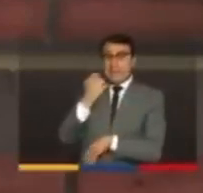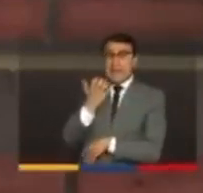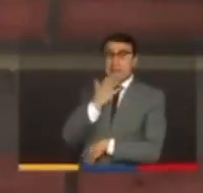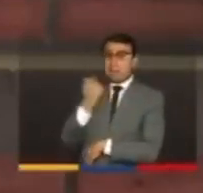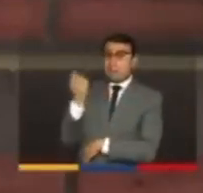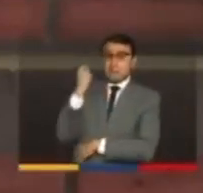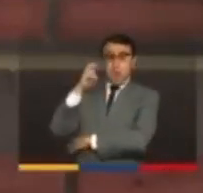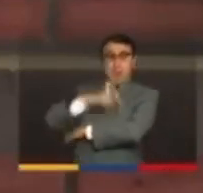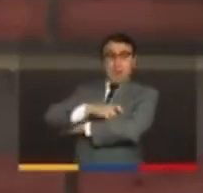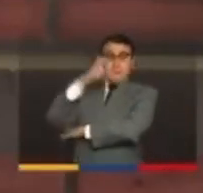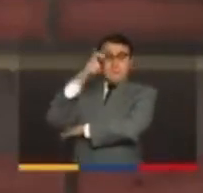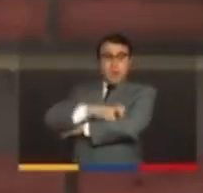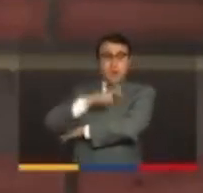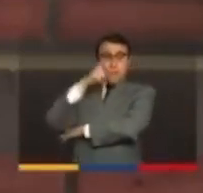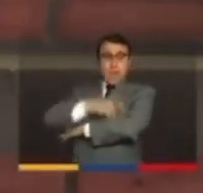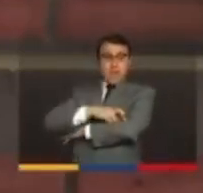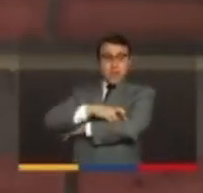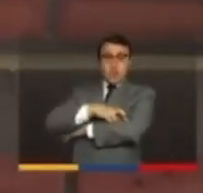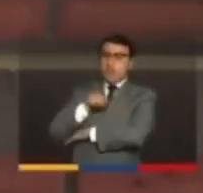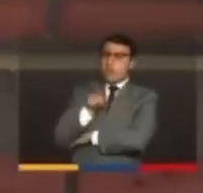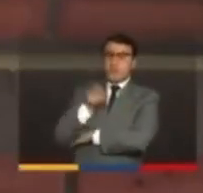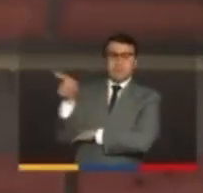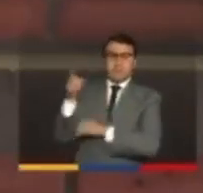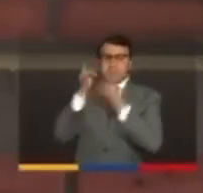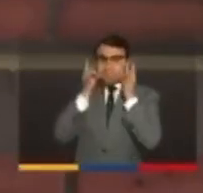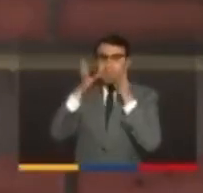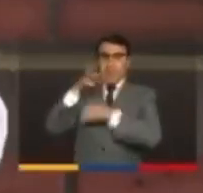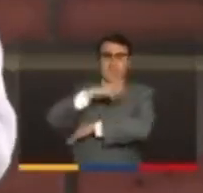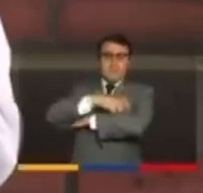¿Ustedes, ustedes creen que esos son